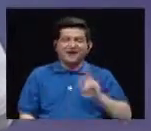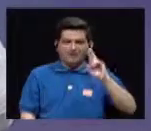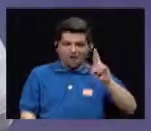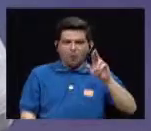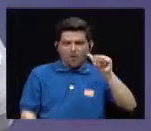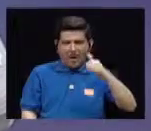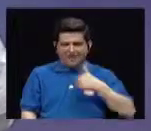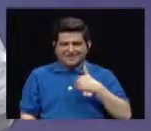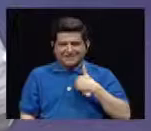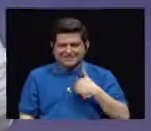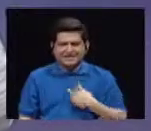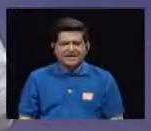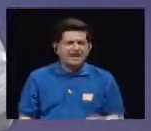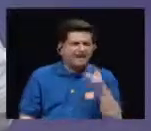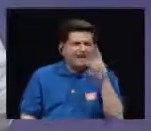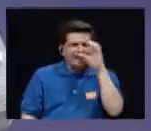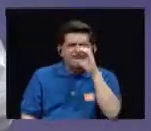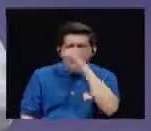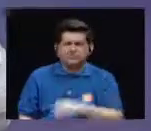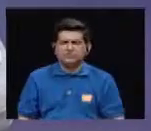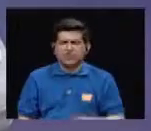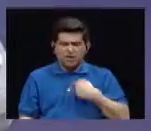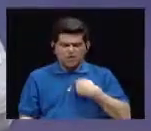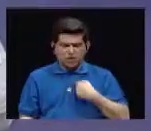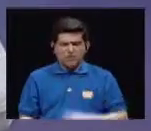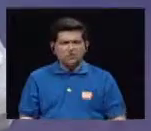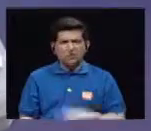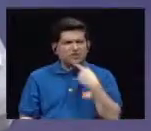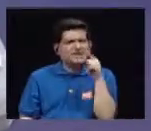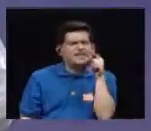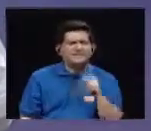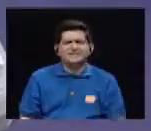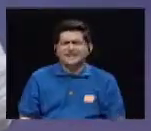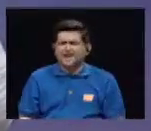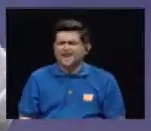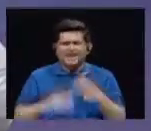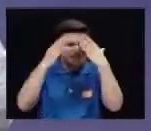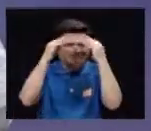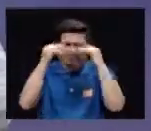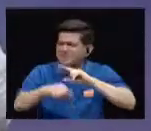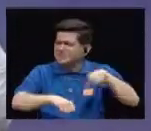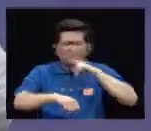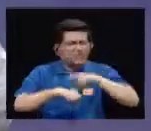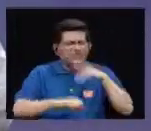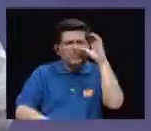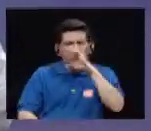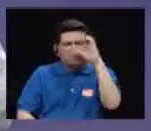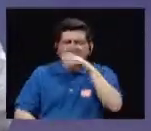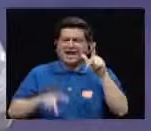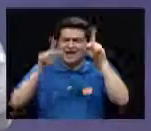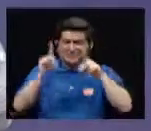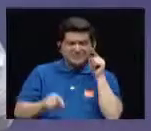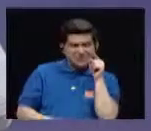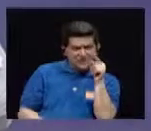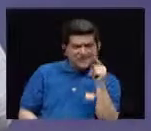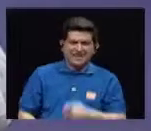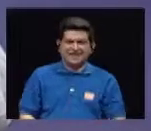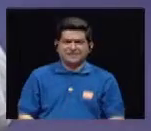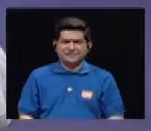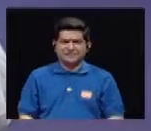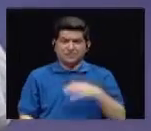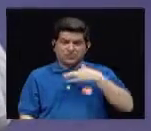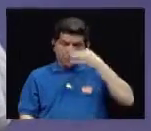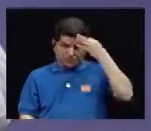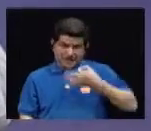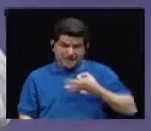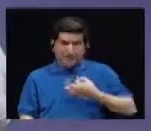¿verdad?, en buscar, y yo fui muy incisivo en eso, decía Raúl, búscame datos que no sean comunes, porque la gente, eso es lo que para